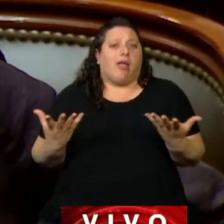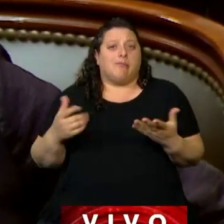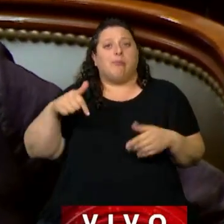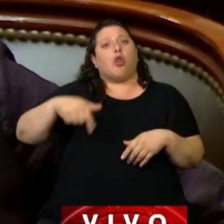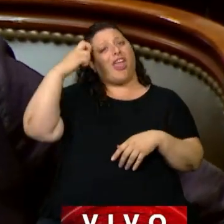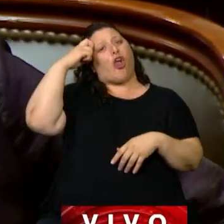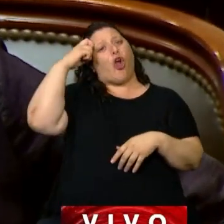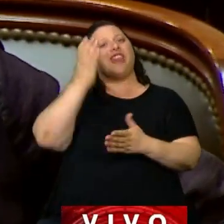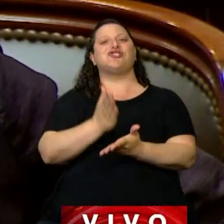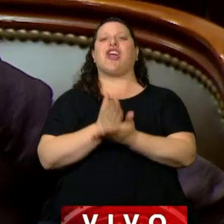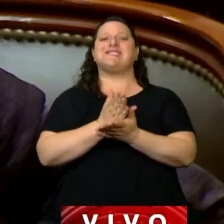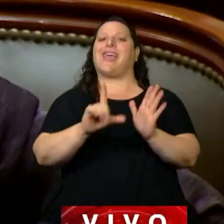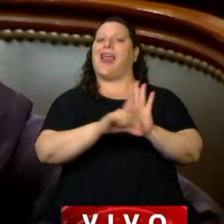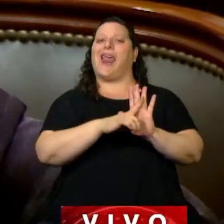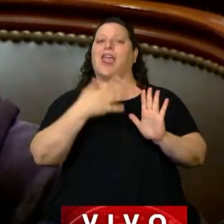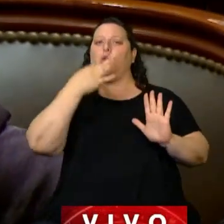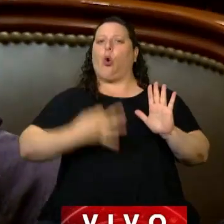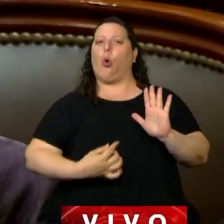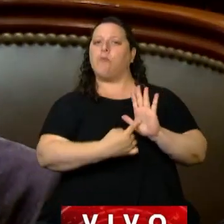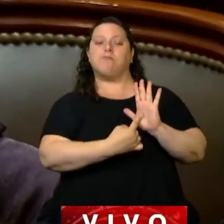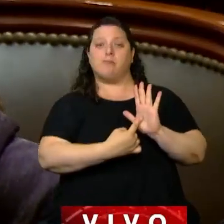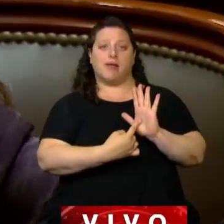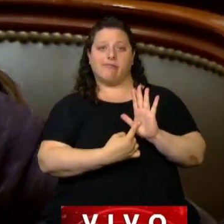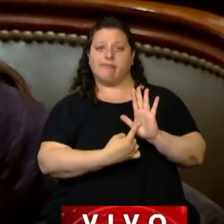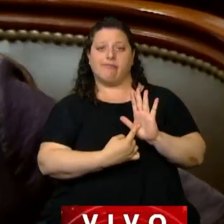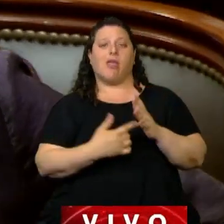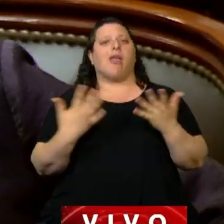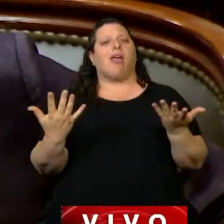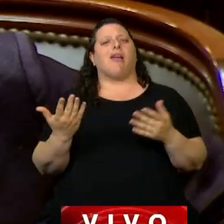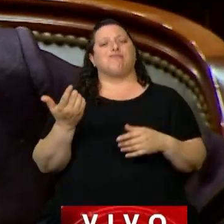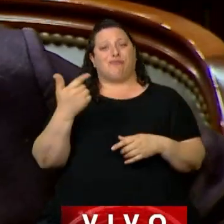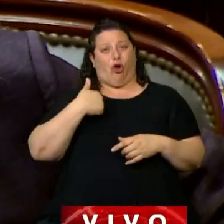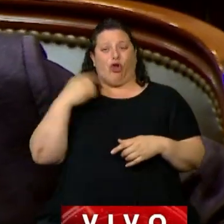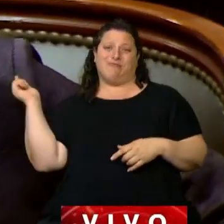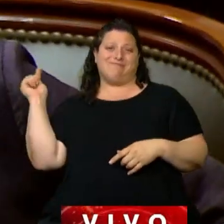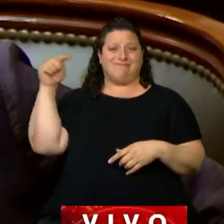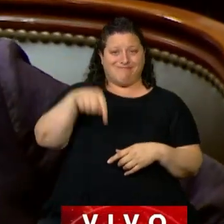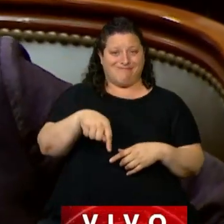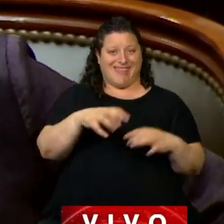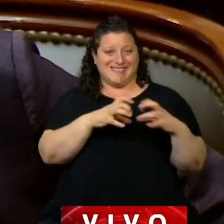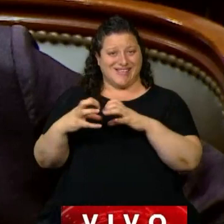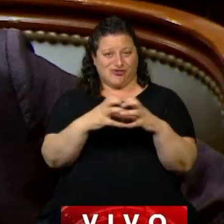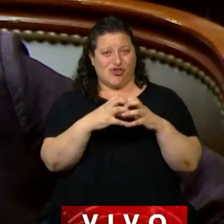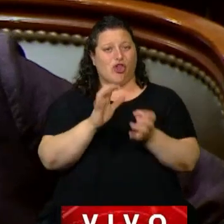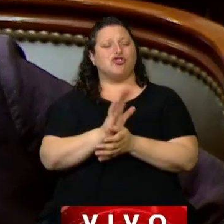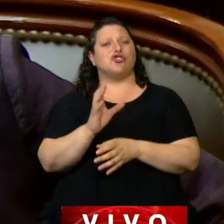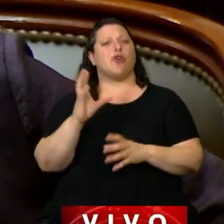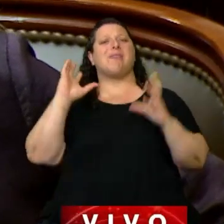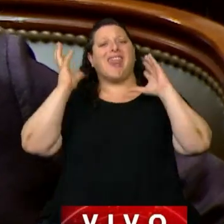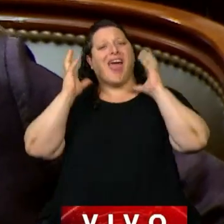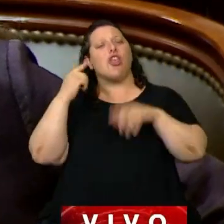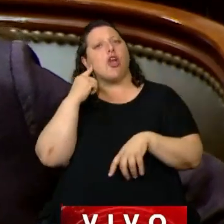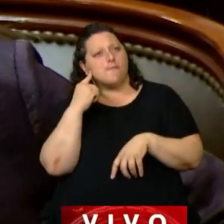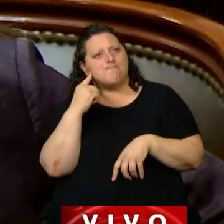cumplir con la ley hoy cuando venía la sesión escuchaban la radio en un programa de radio a la titular de línea de la Argentina a quien aprecio